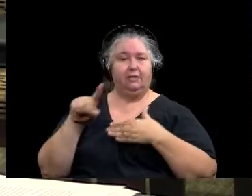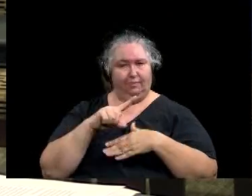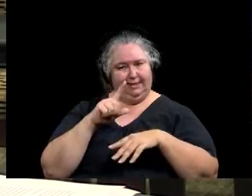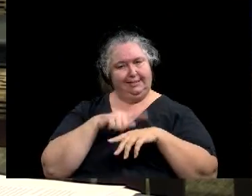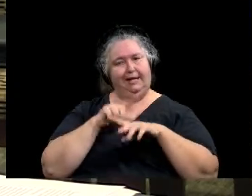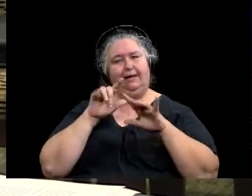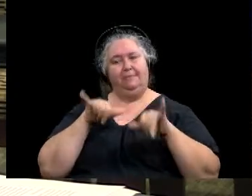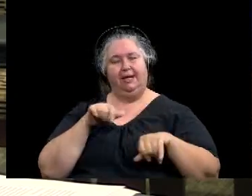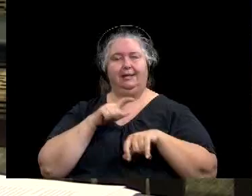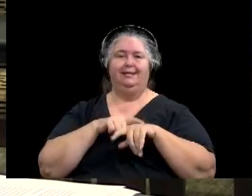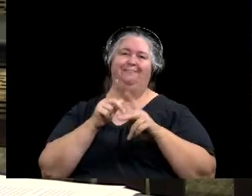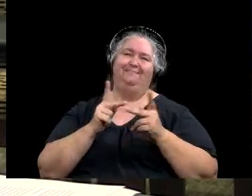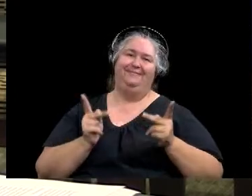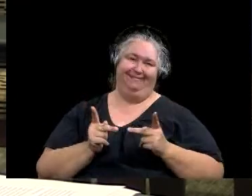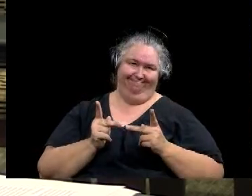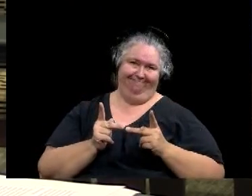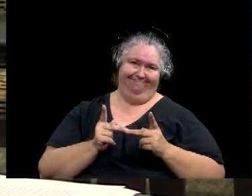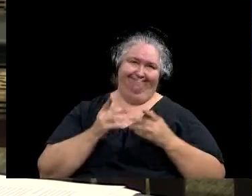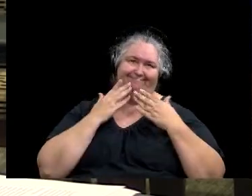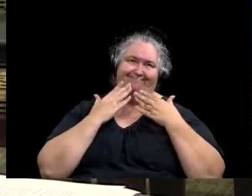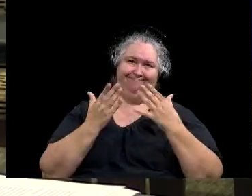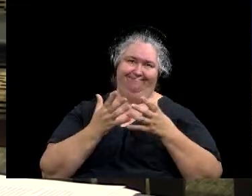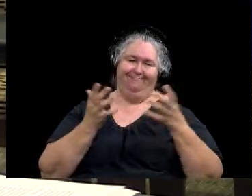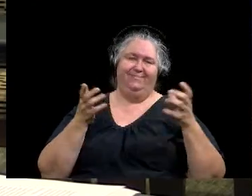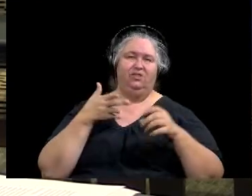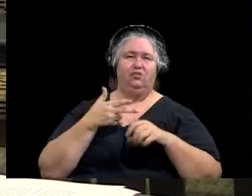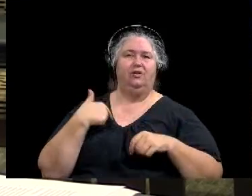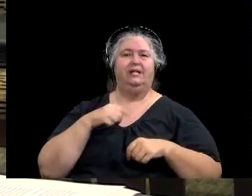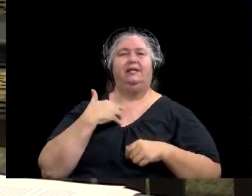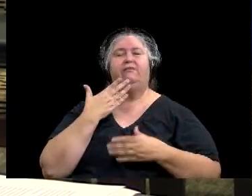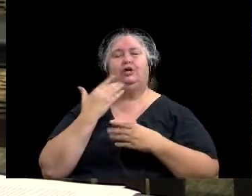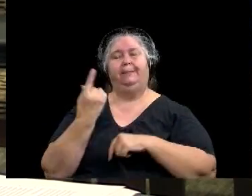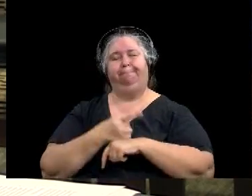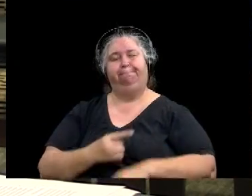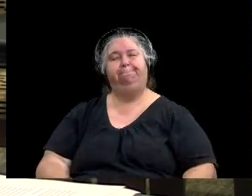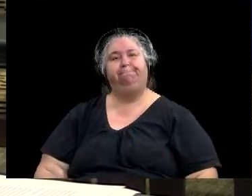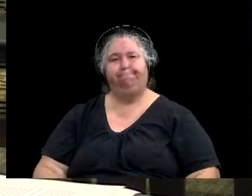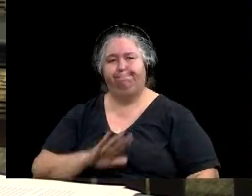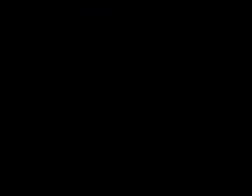día de dar gracias a la otra semanas en el mismo lugar el mismo tiempo gracias